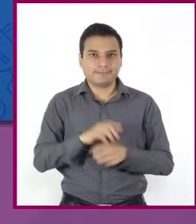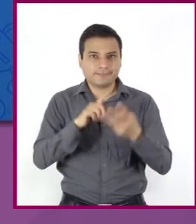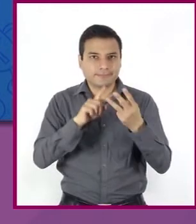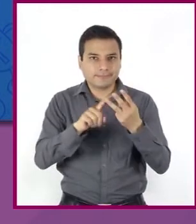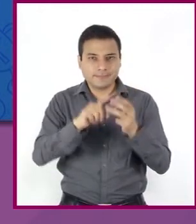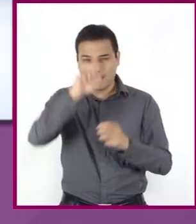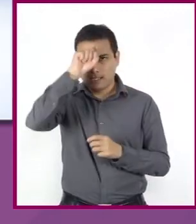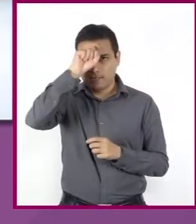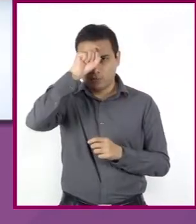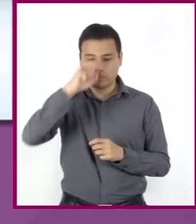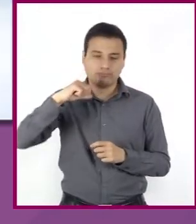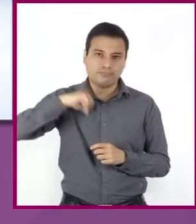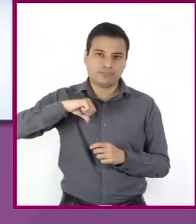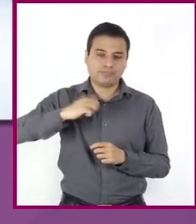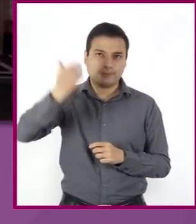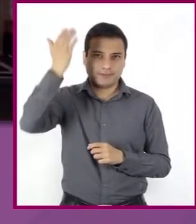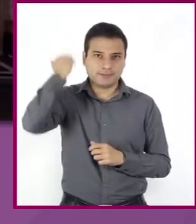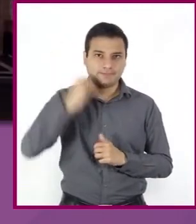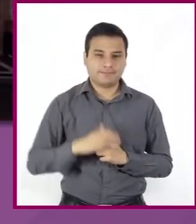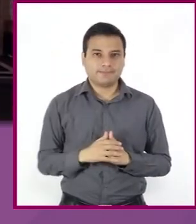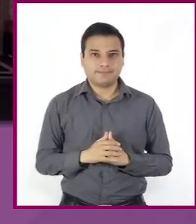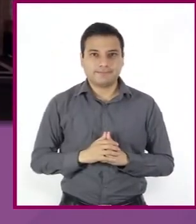Antiguo Egipto.